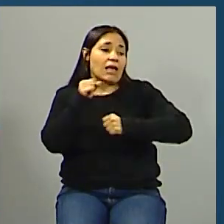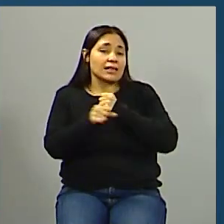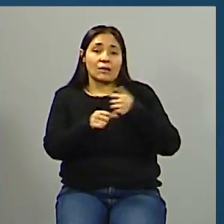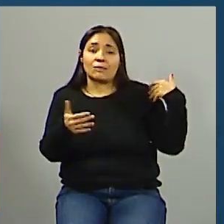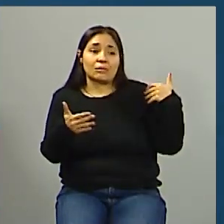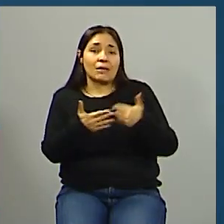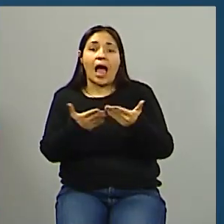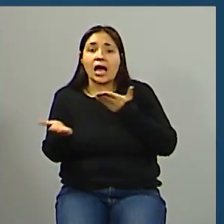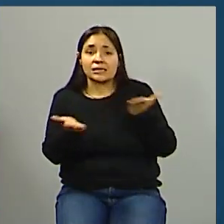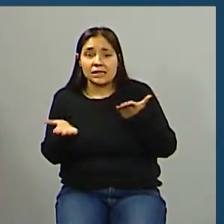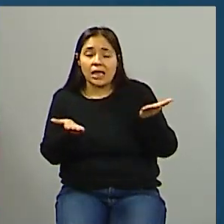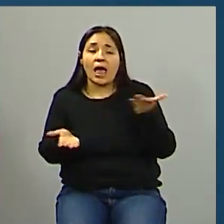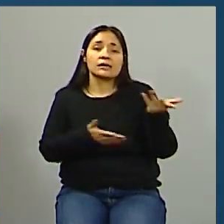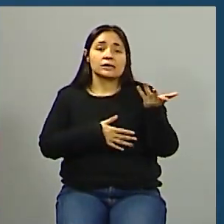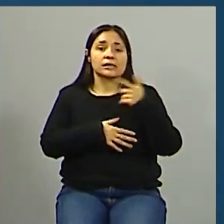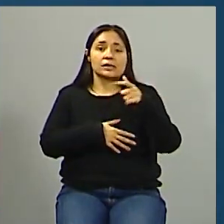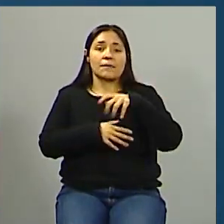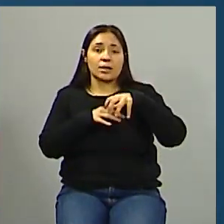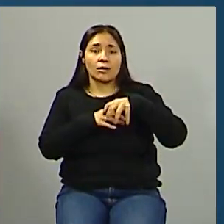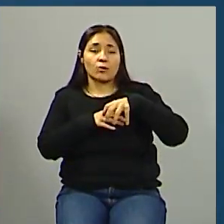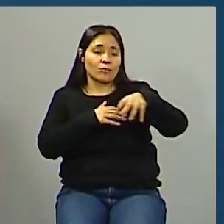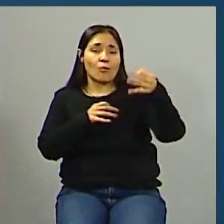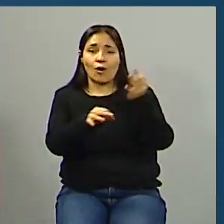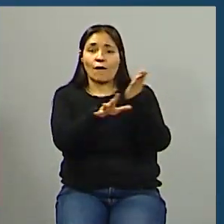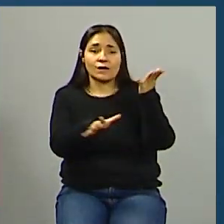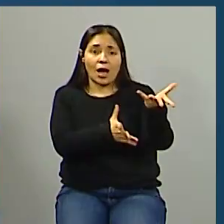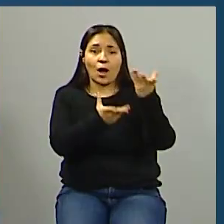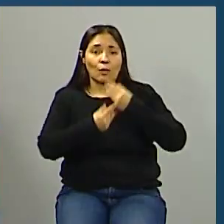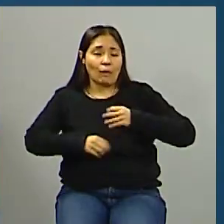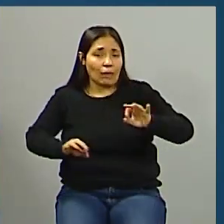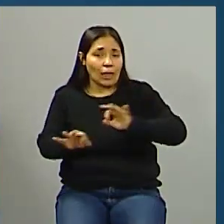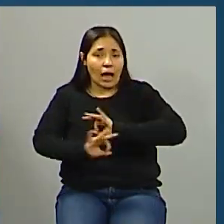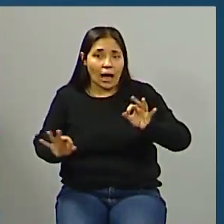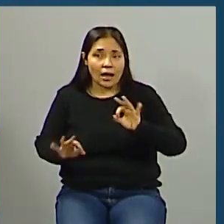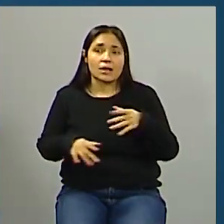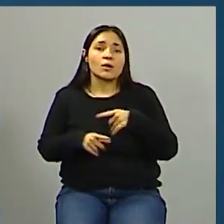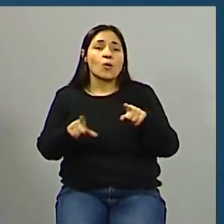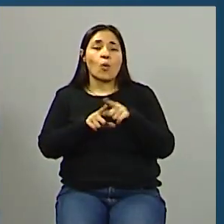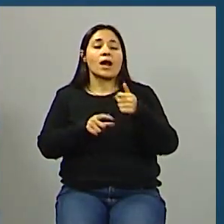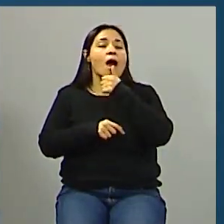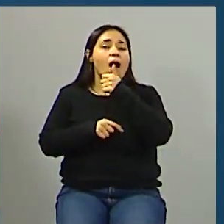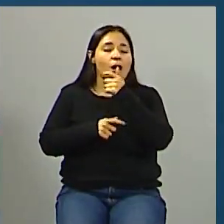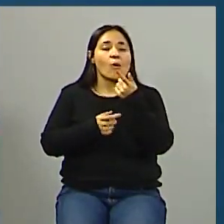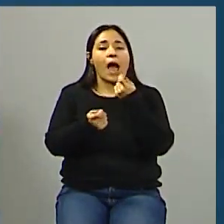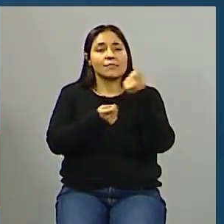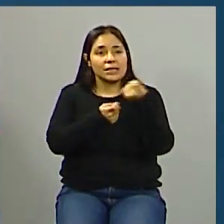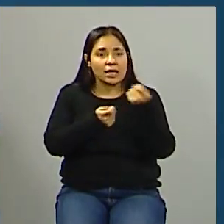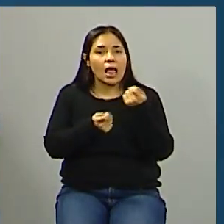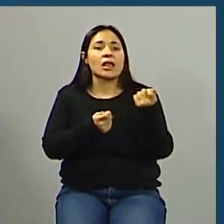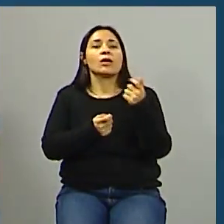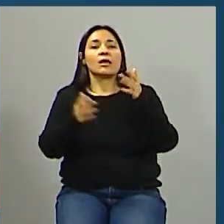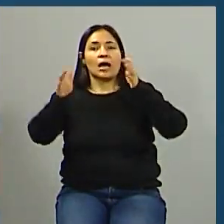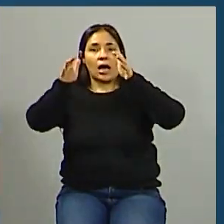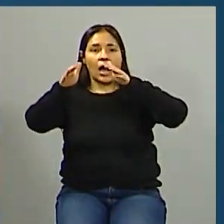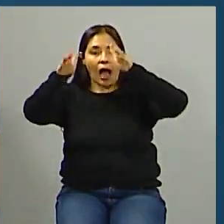quizá esa asistencia por parte de los organismos especializados, a pesar de los esfuerzos de administrar el recurso, de impermeabilizar los